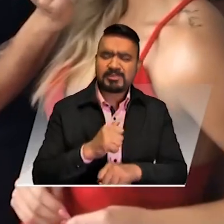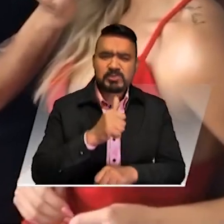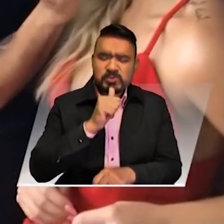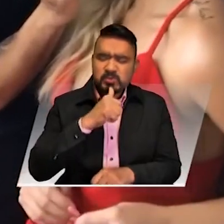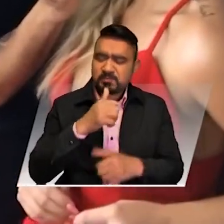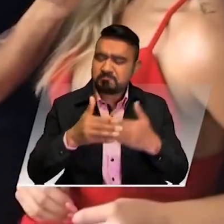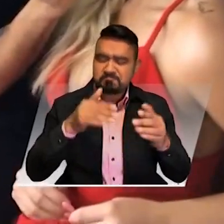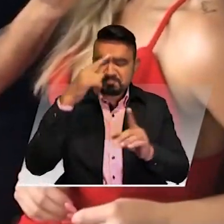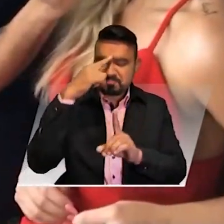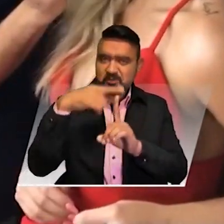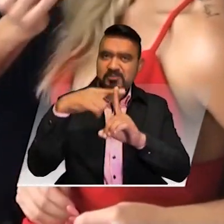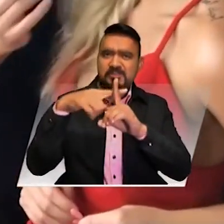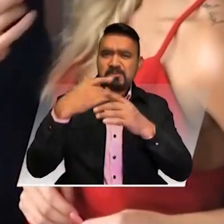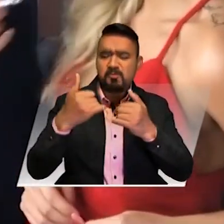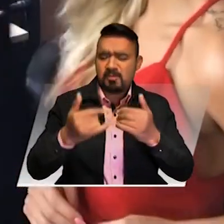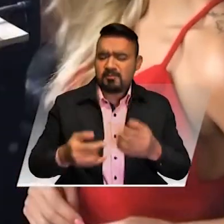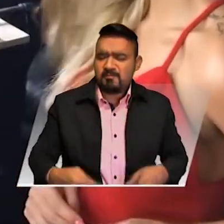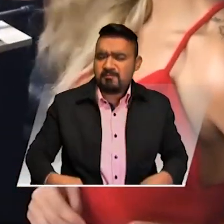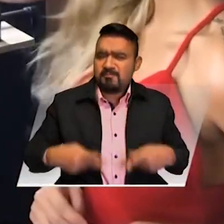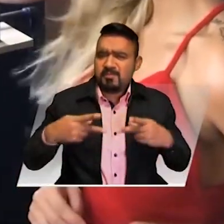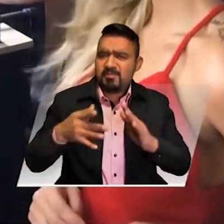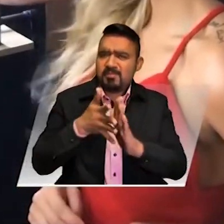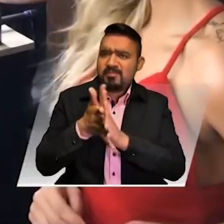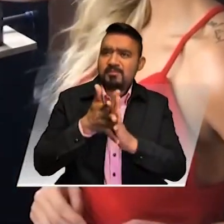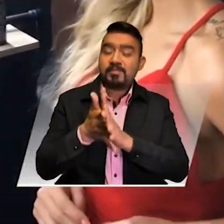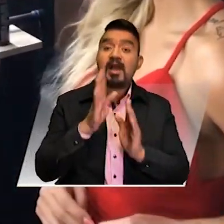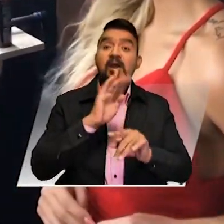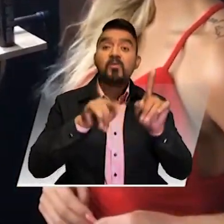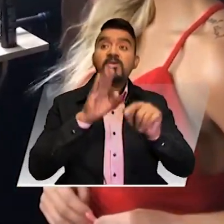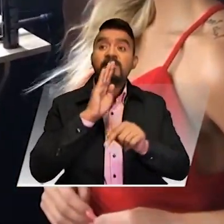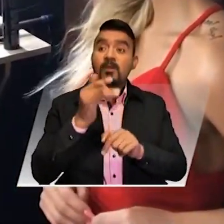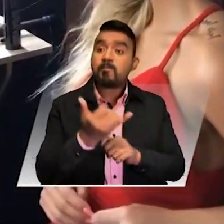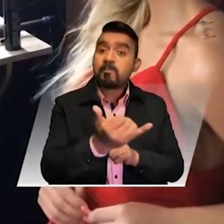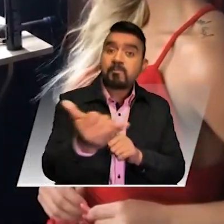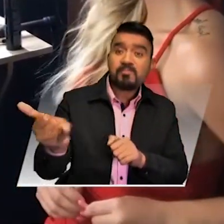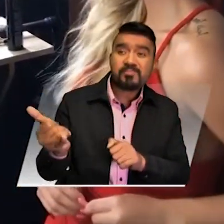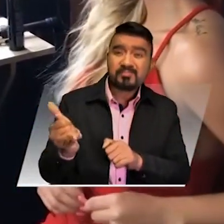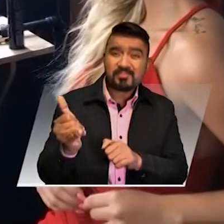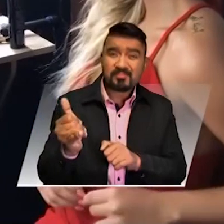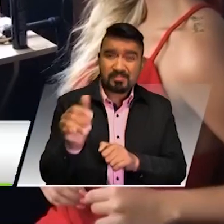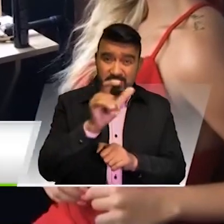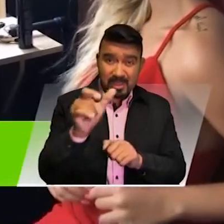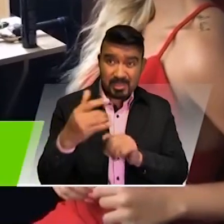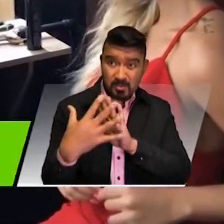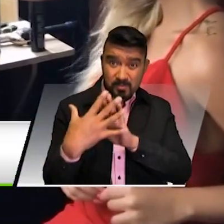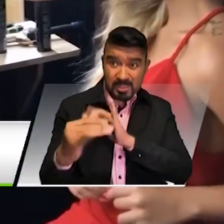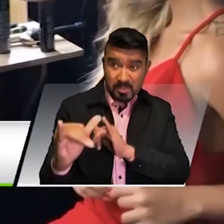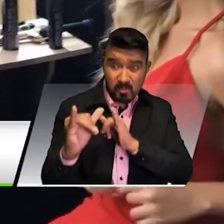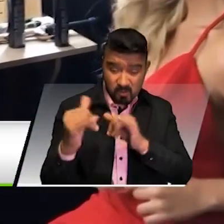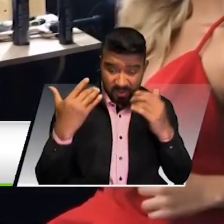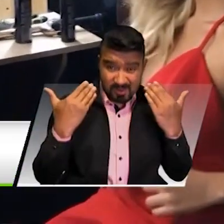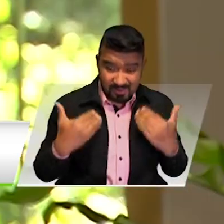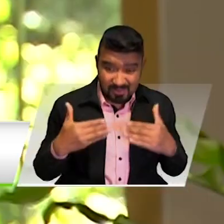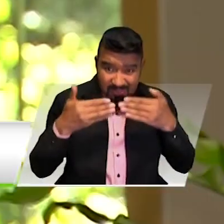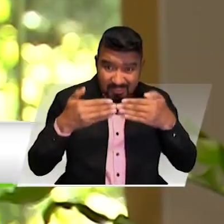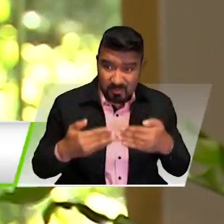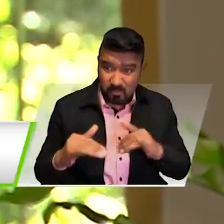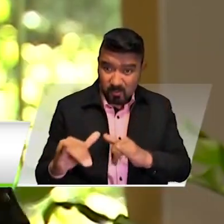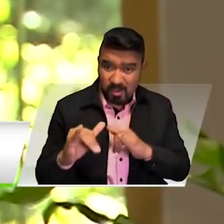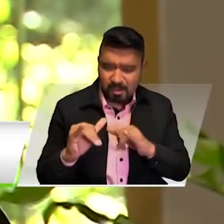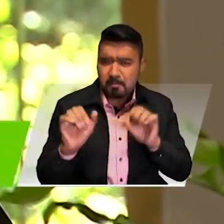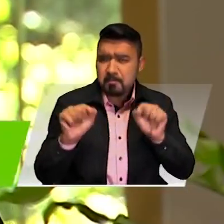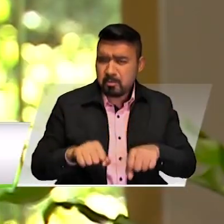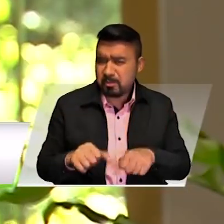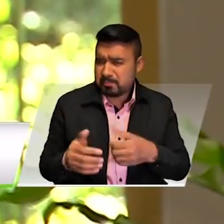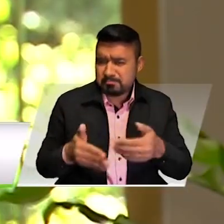historia. Una historia que se convierte en ejemplo y mensaje para todos aquellos que atraviesan por la misma situación. Ni siquiera